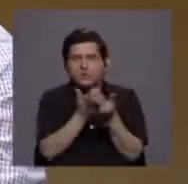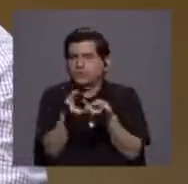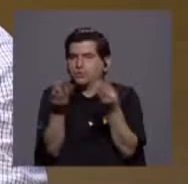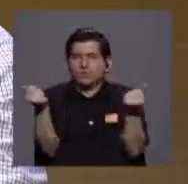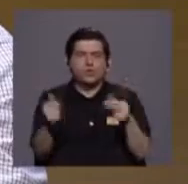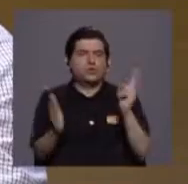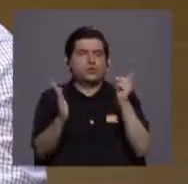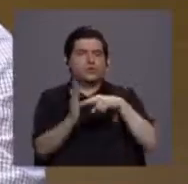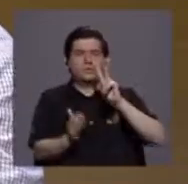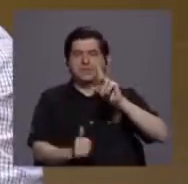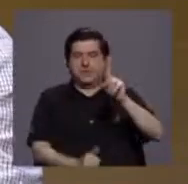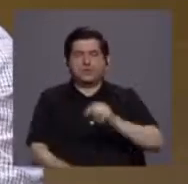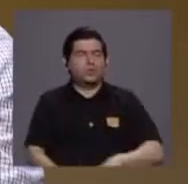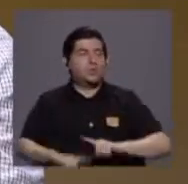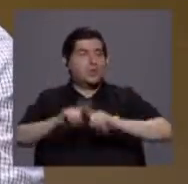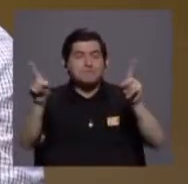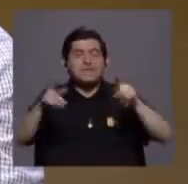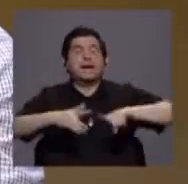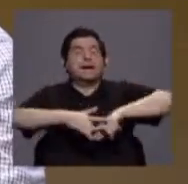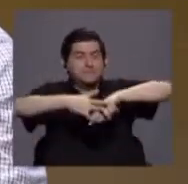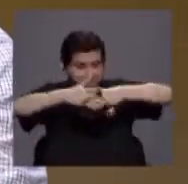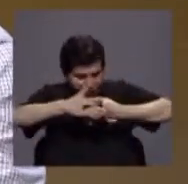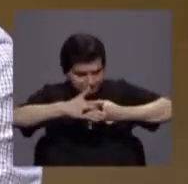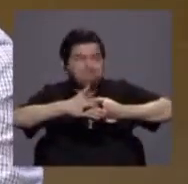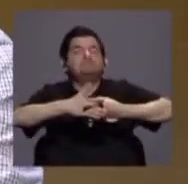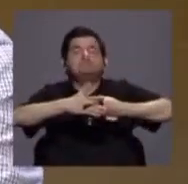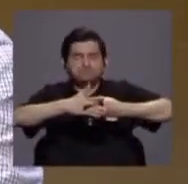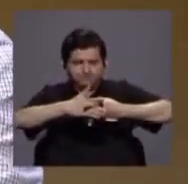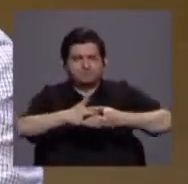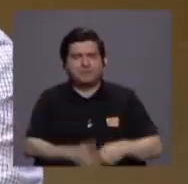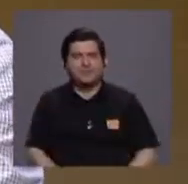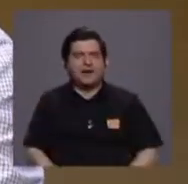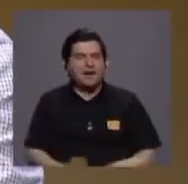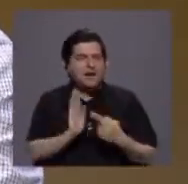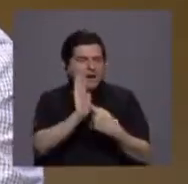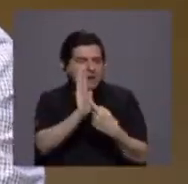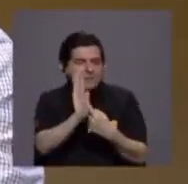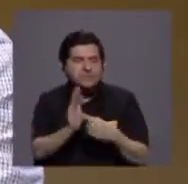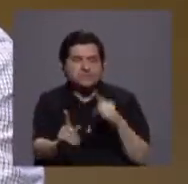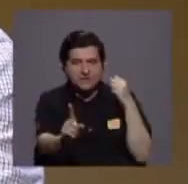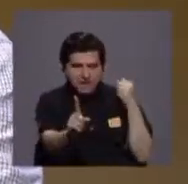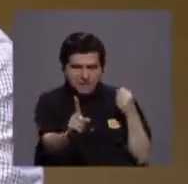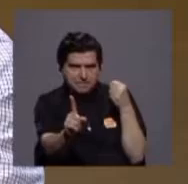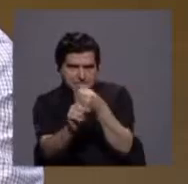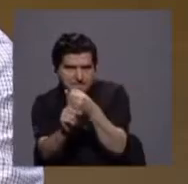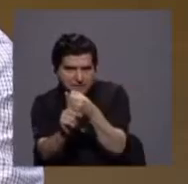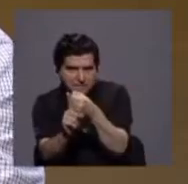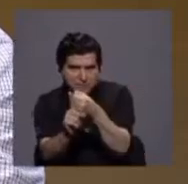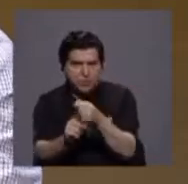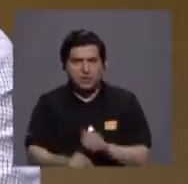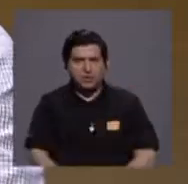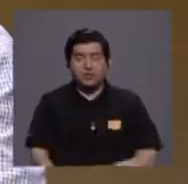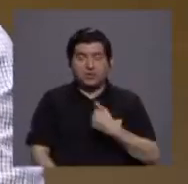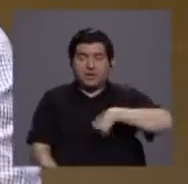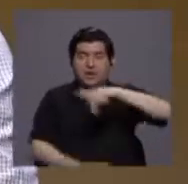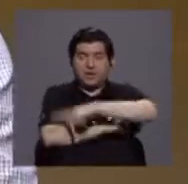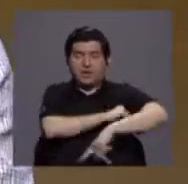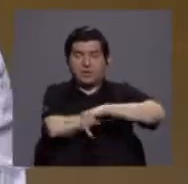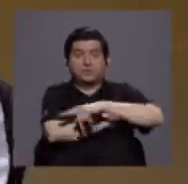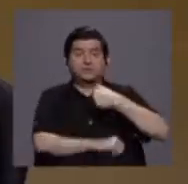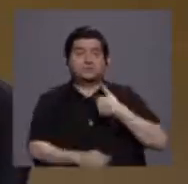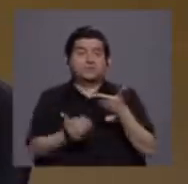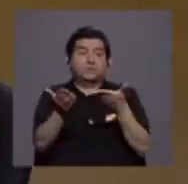en el 2021, pero van a empezar a dar señales que van a impactar nuestro país. Y yo